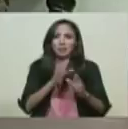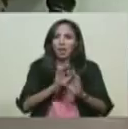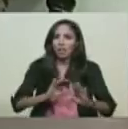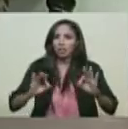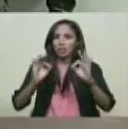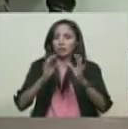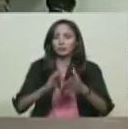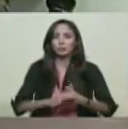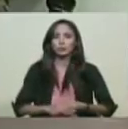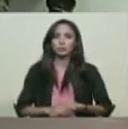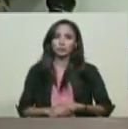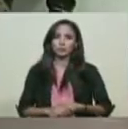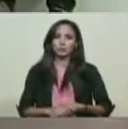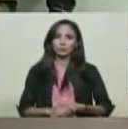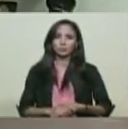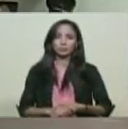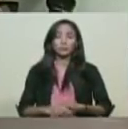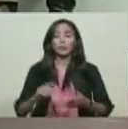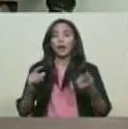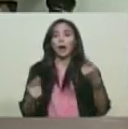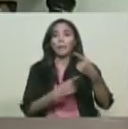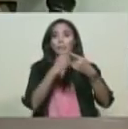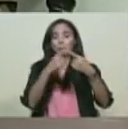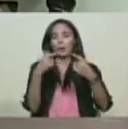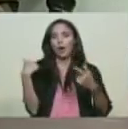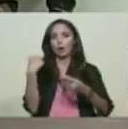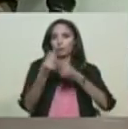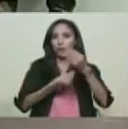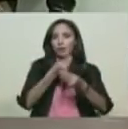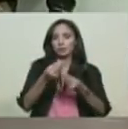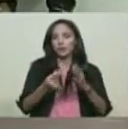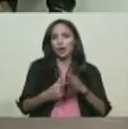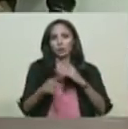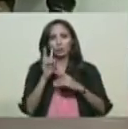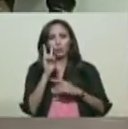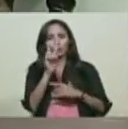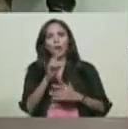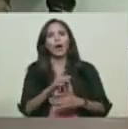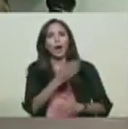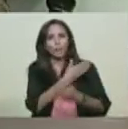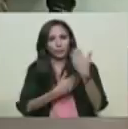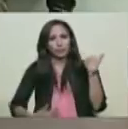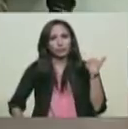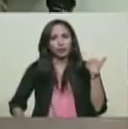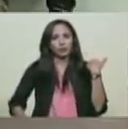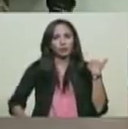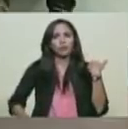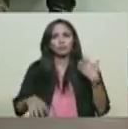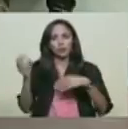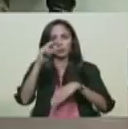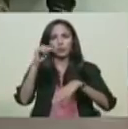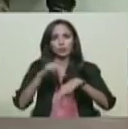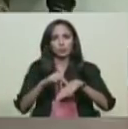nada. Lo primero que hice es reconocerlo, lo reconozco usted como presidente de la Asamblea Nacional.